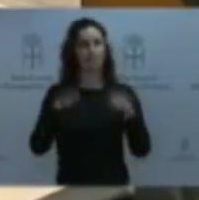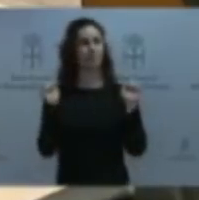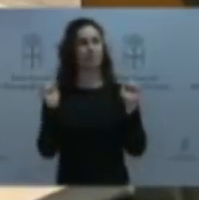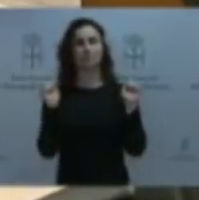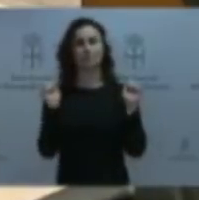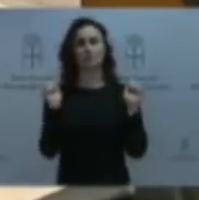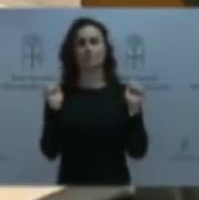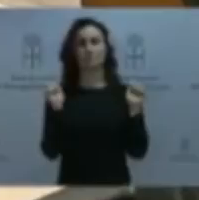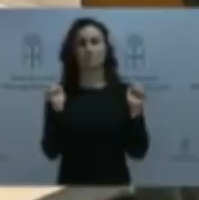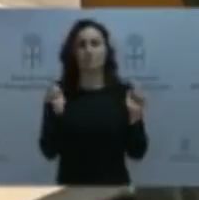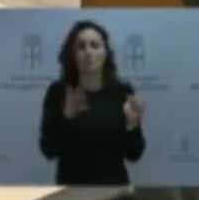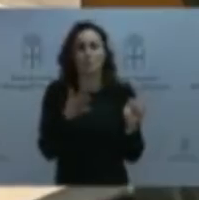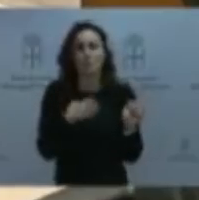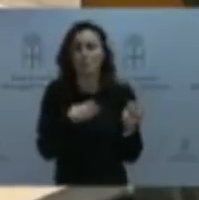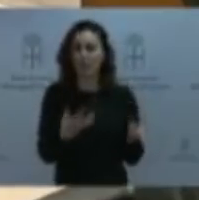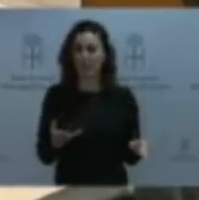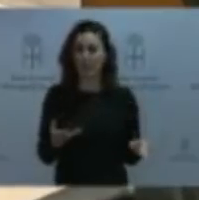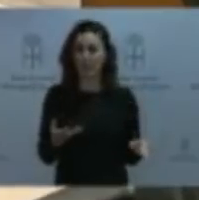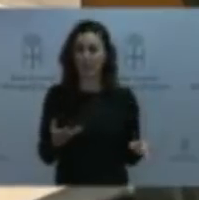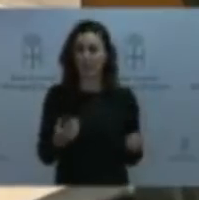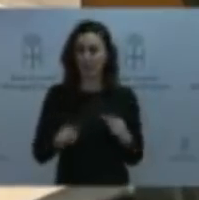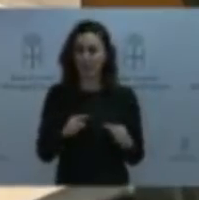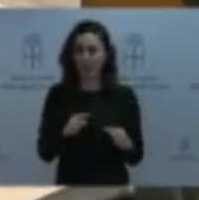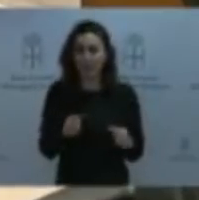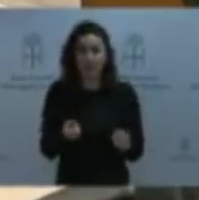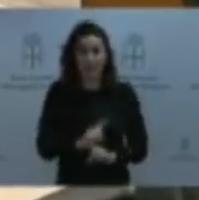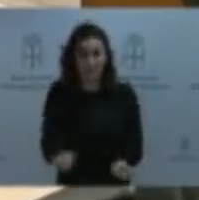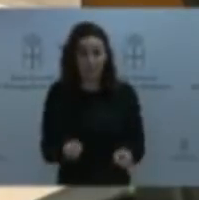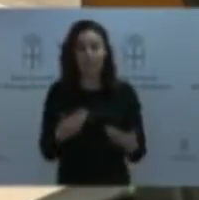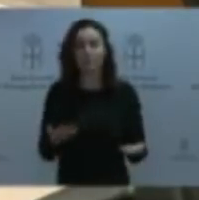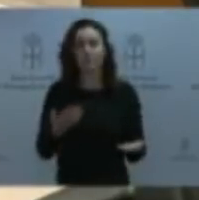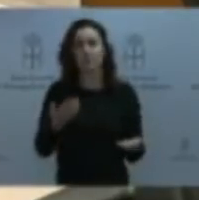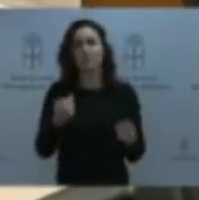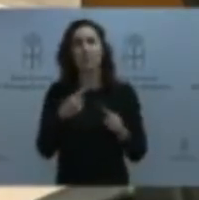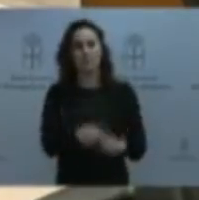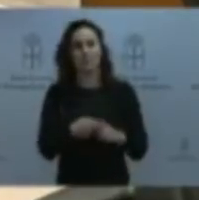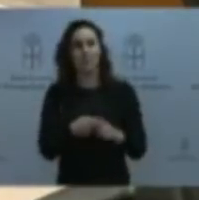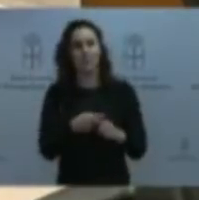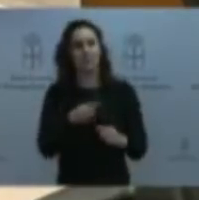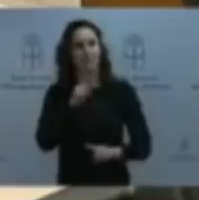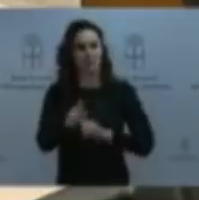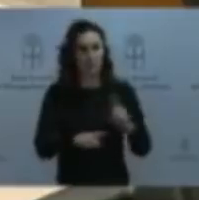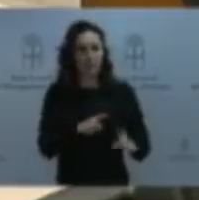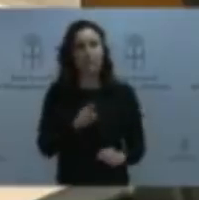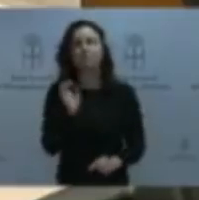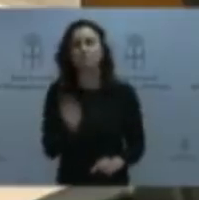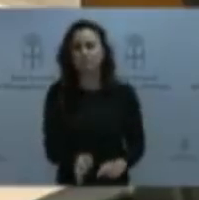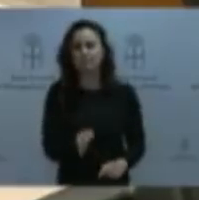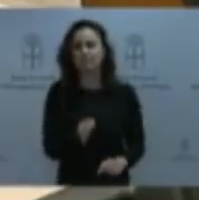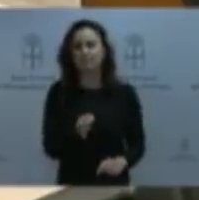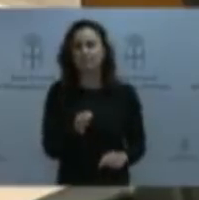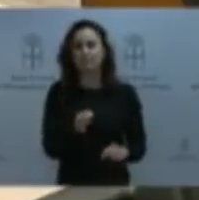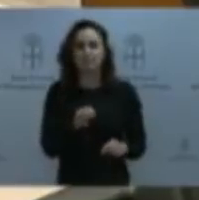de decisión, y en ese sentido, como le digo, compartimos la preocupación por las personas que en una situación u